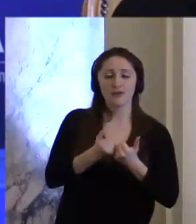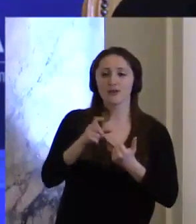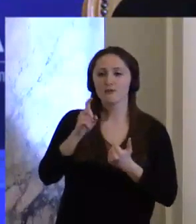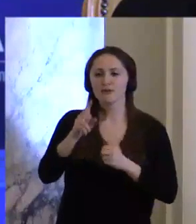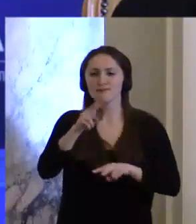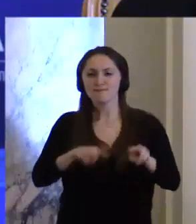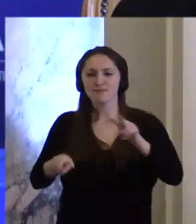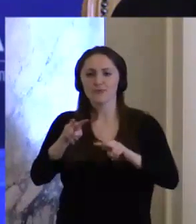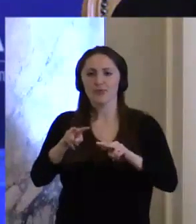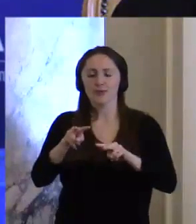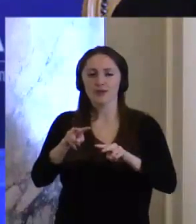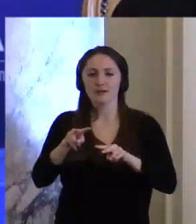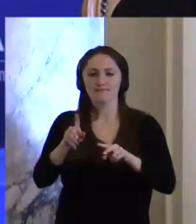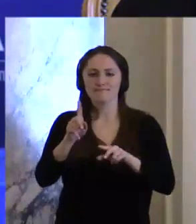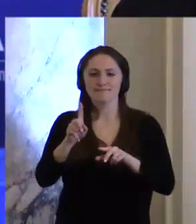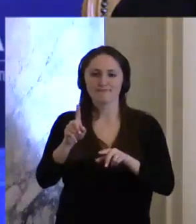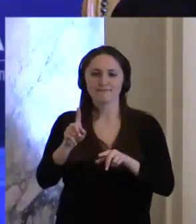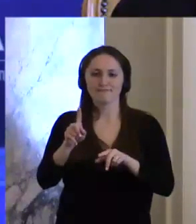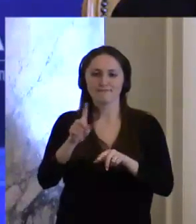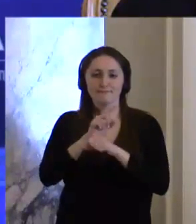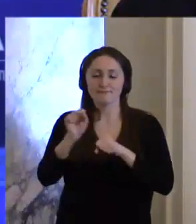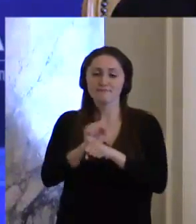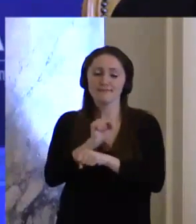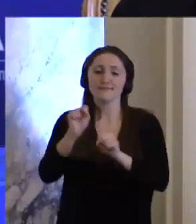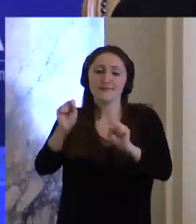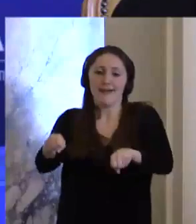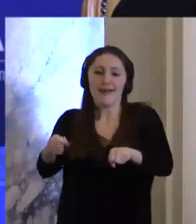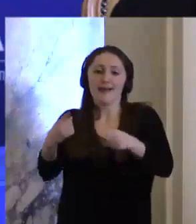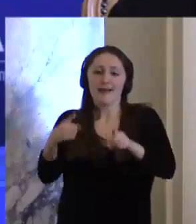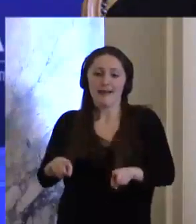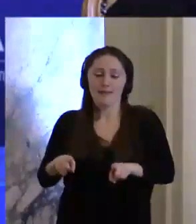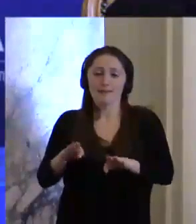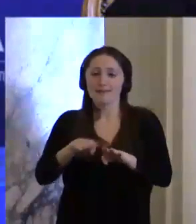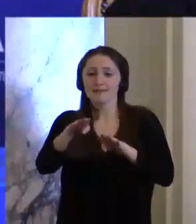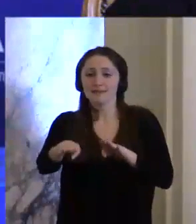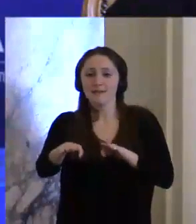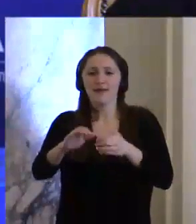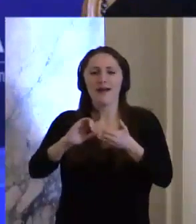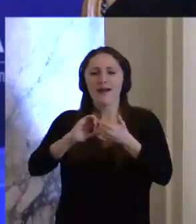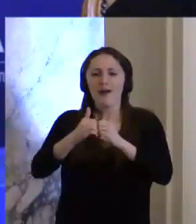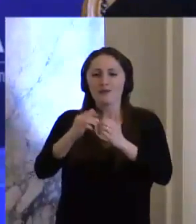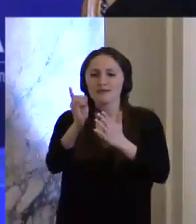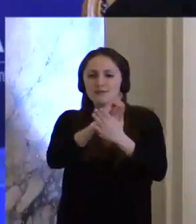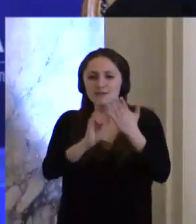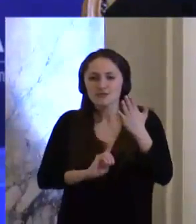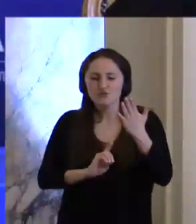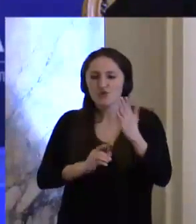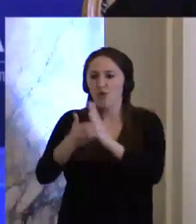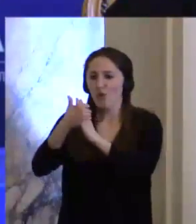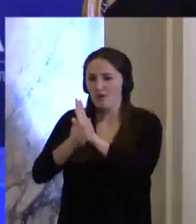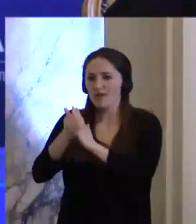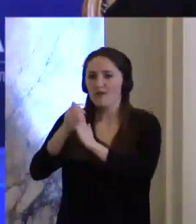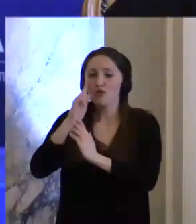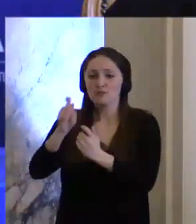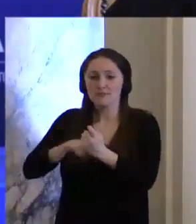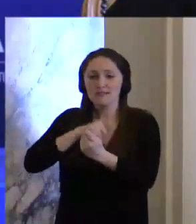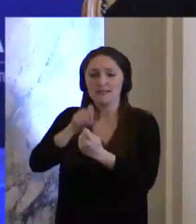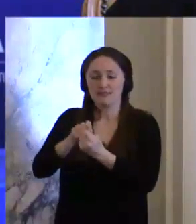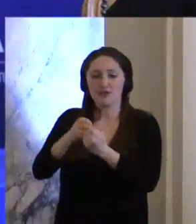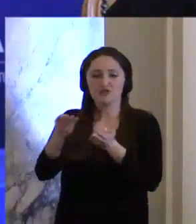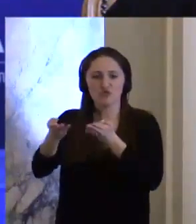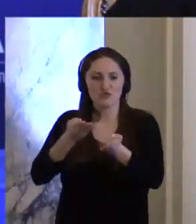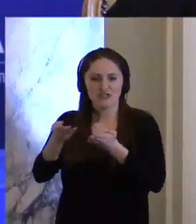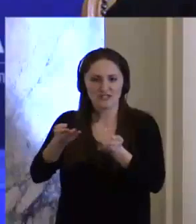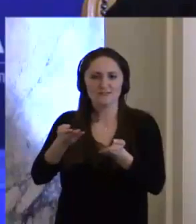mejorar la automatización de ciertos servicios para ir minimizando esas oportunidades de contacto directo